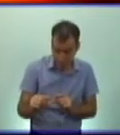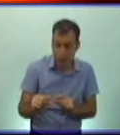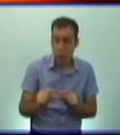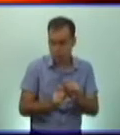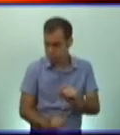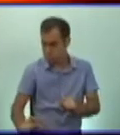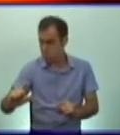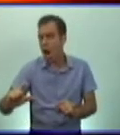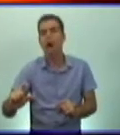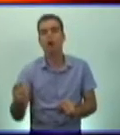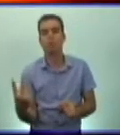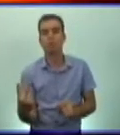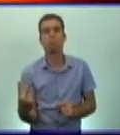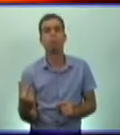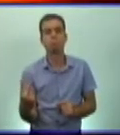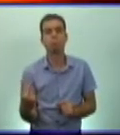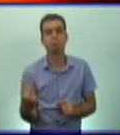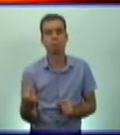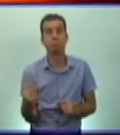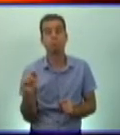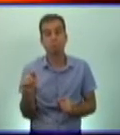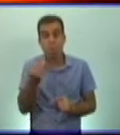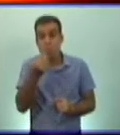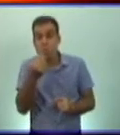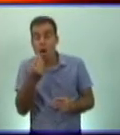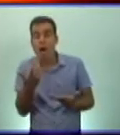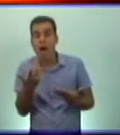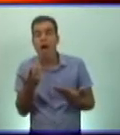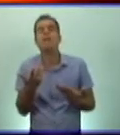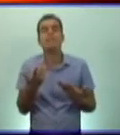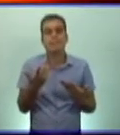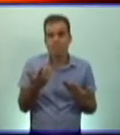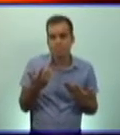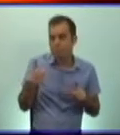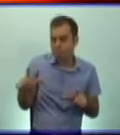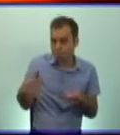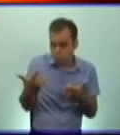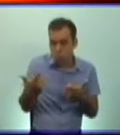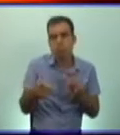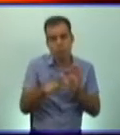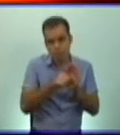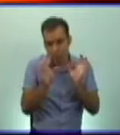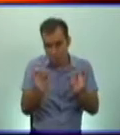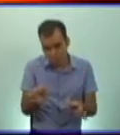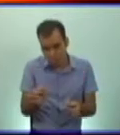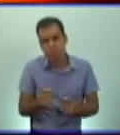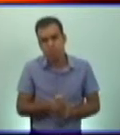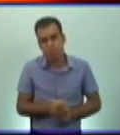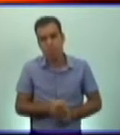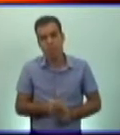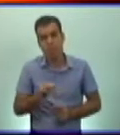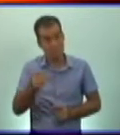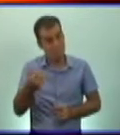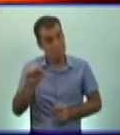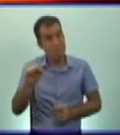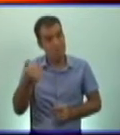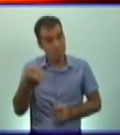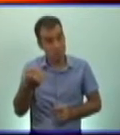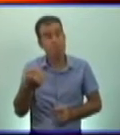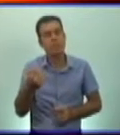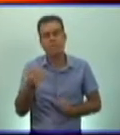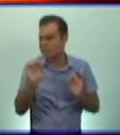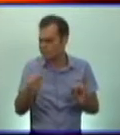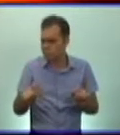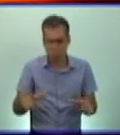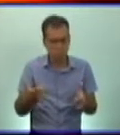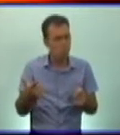químicas de las sustancias para hacer que sea evidente el cumplimiento de la ley de conservación de la masa, que, como les dije, se cumple en todas